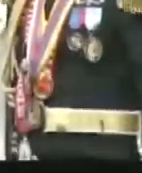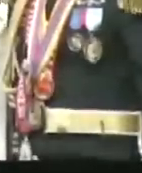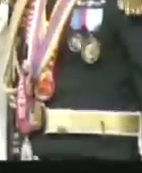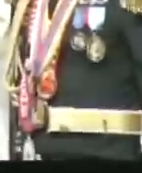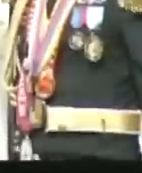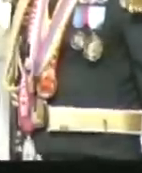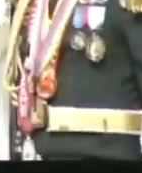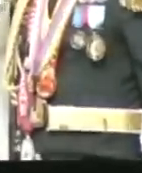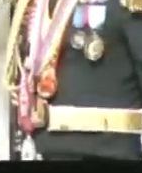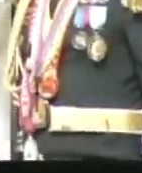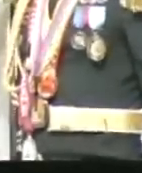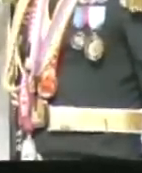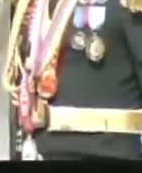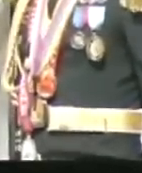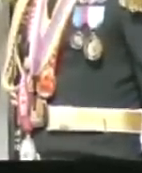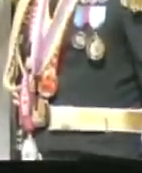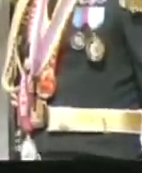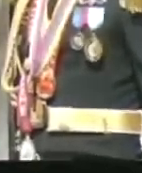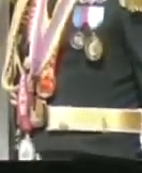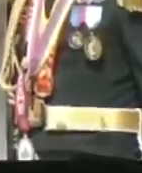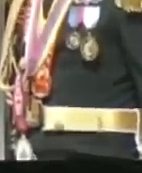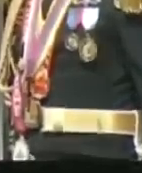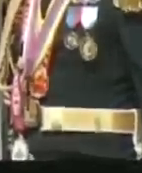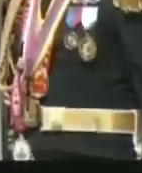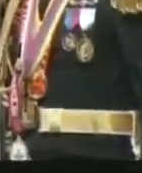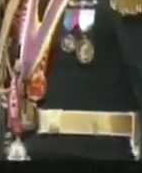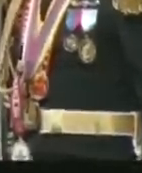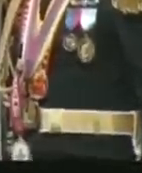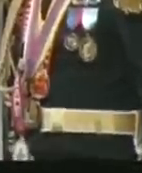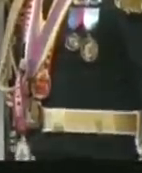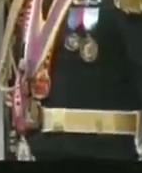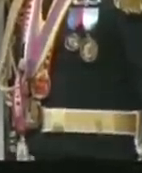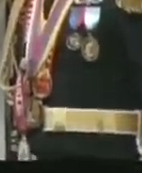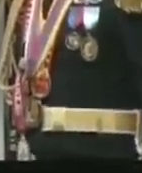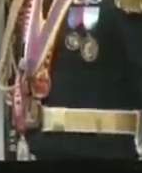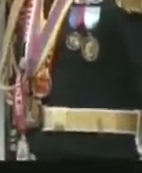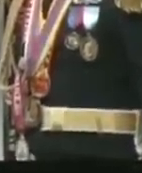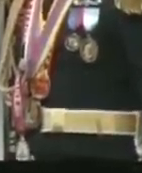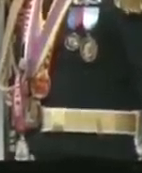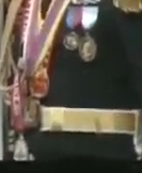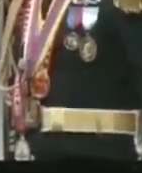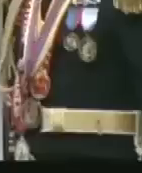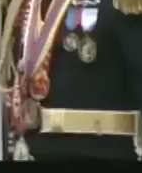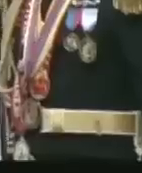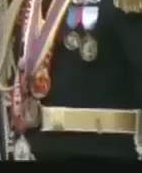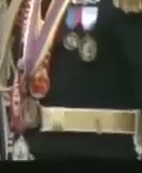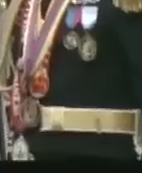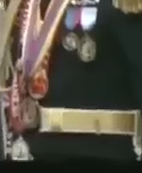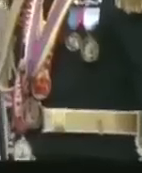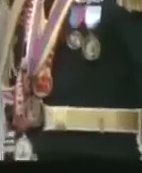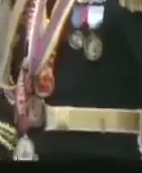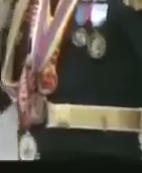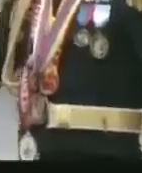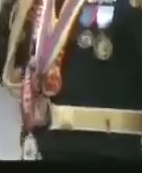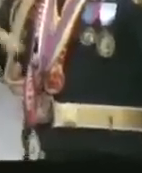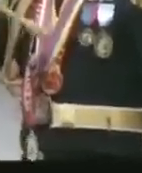Con vista a la bandera nacional. ¡Atención, presenten!